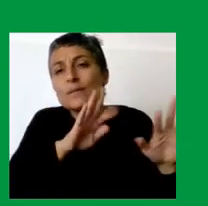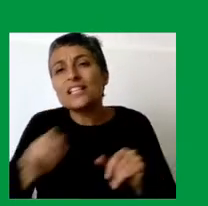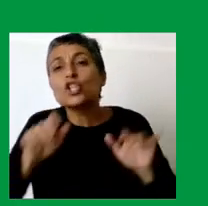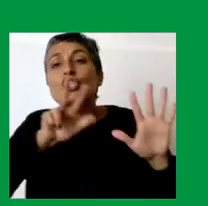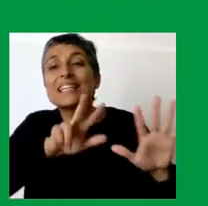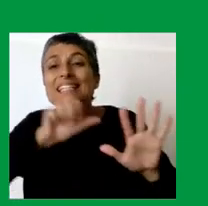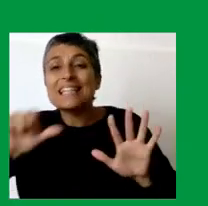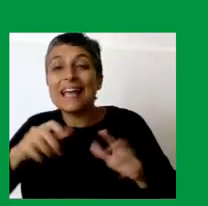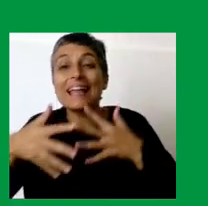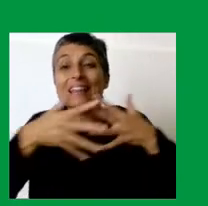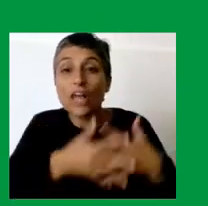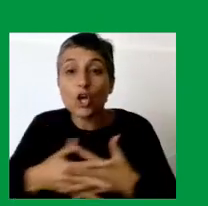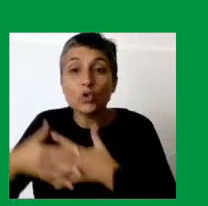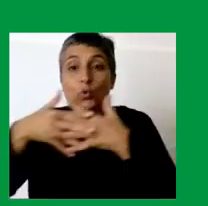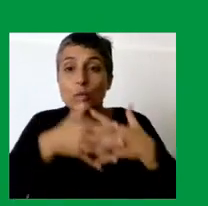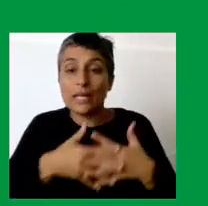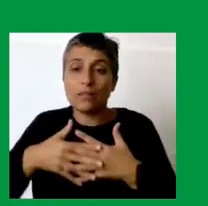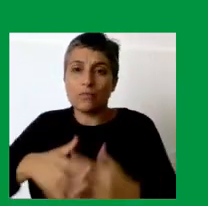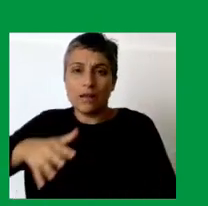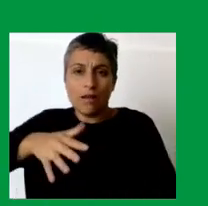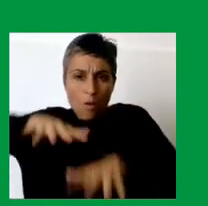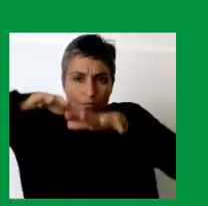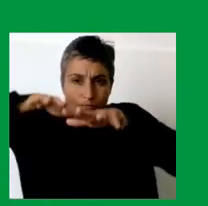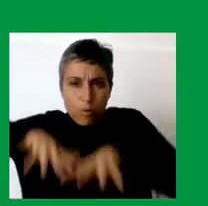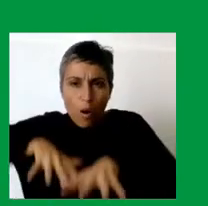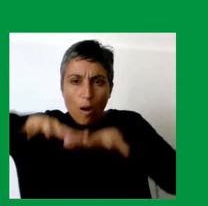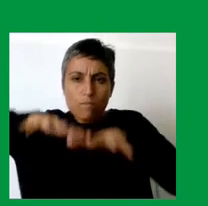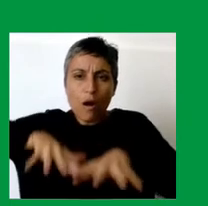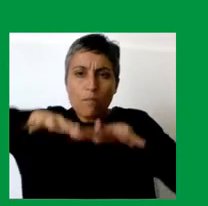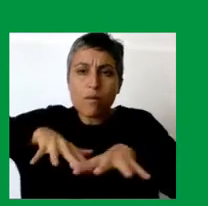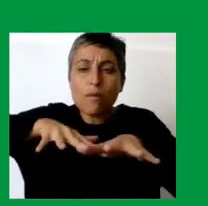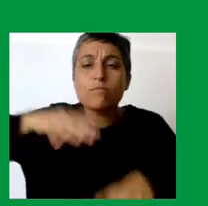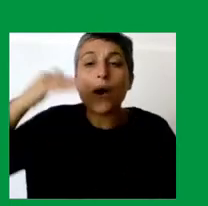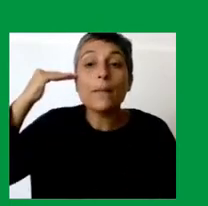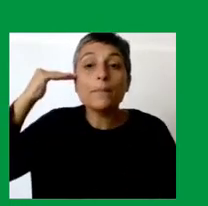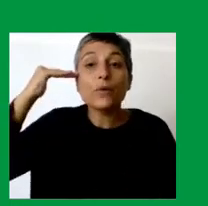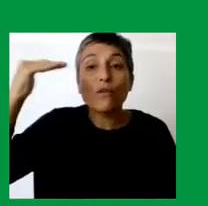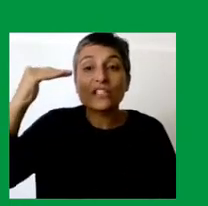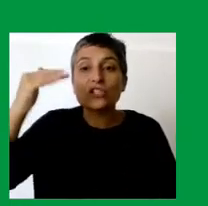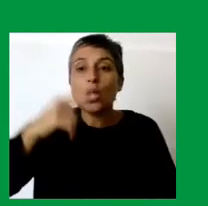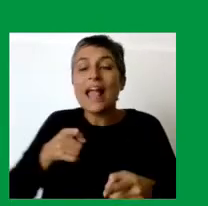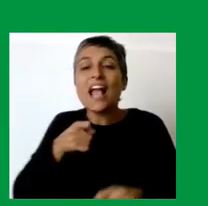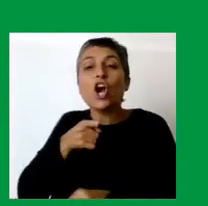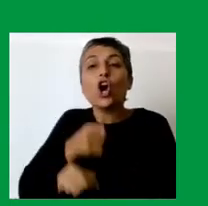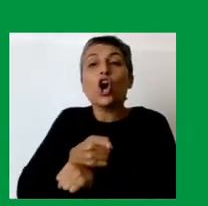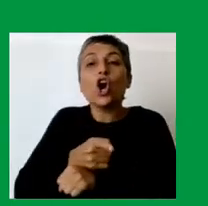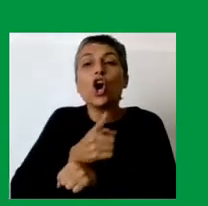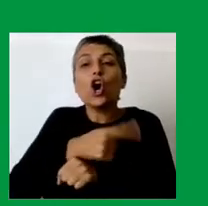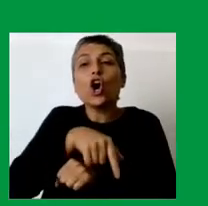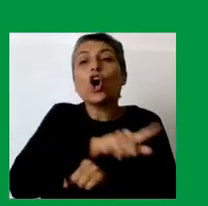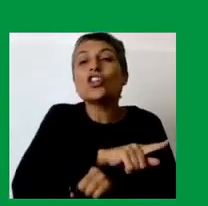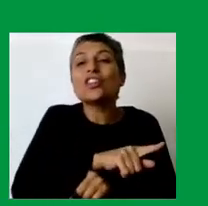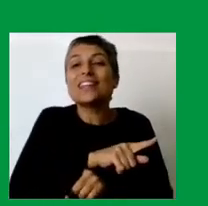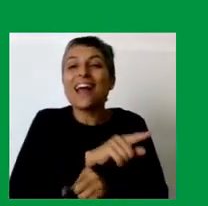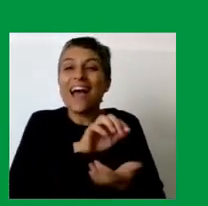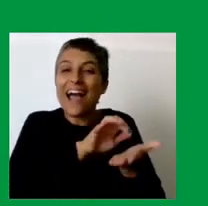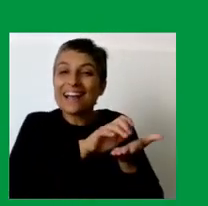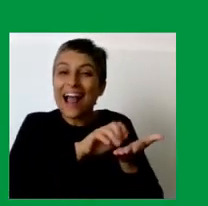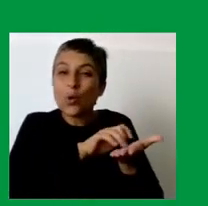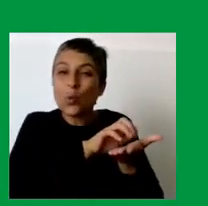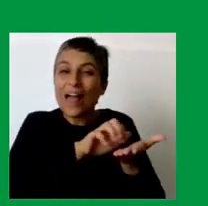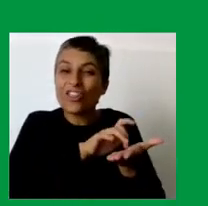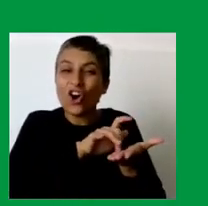Estados Unidos hubo una marcha multitudinaria de docentes que estaban en contra del uso de la calculadora en